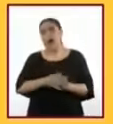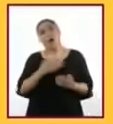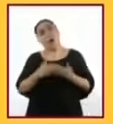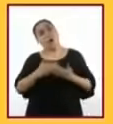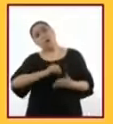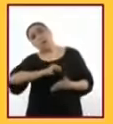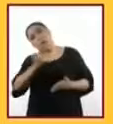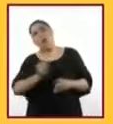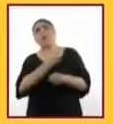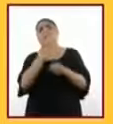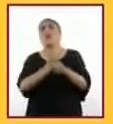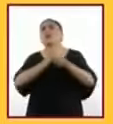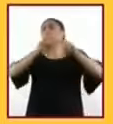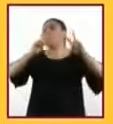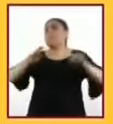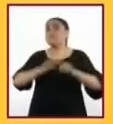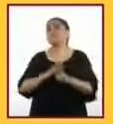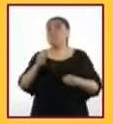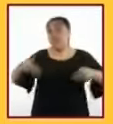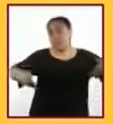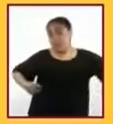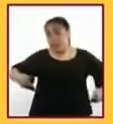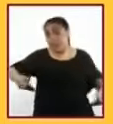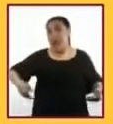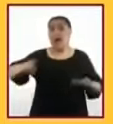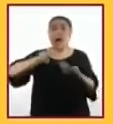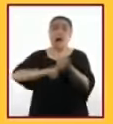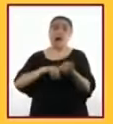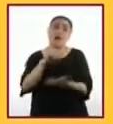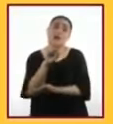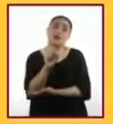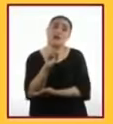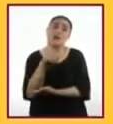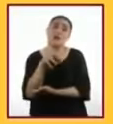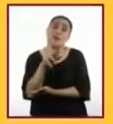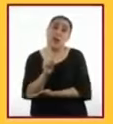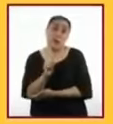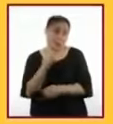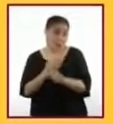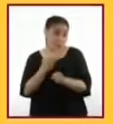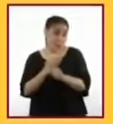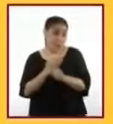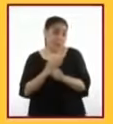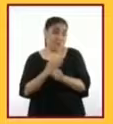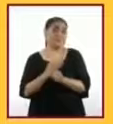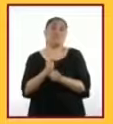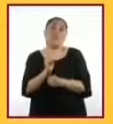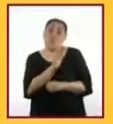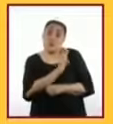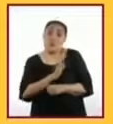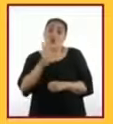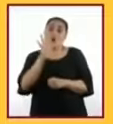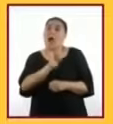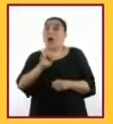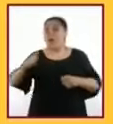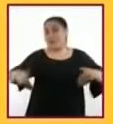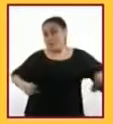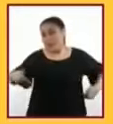revisamos un tercer recurso? El teatro de sombras. Lo haremos en la cápsula Posibilidades de la